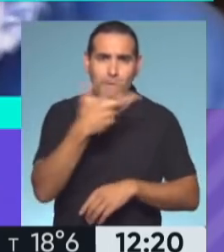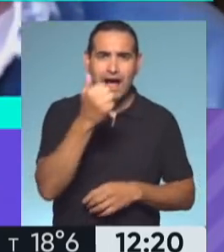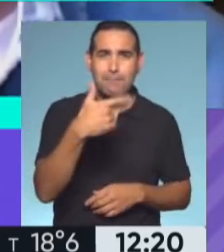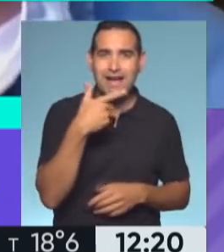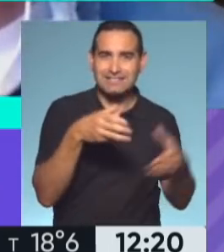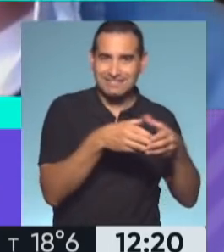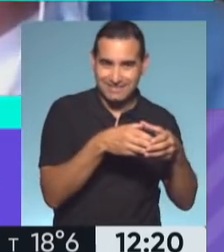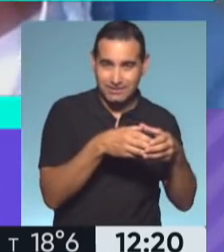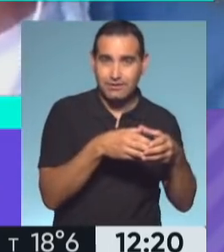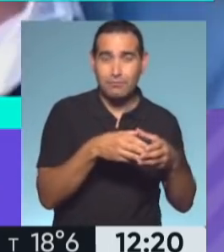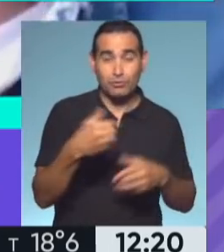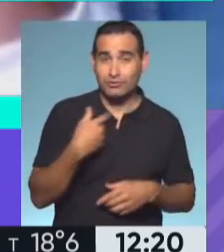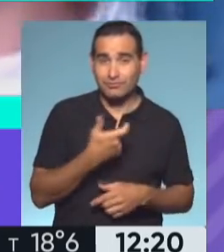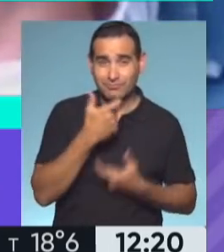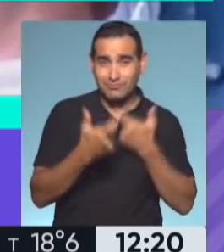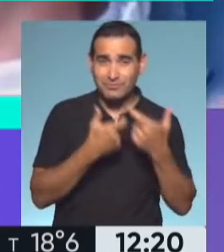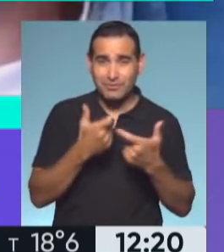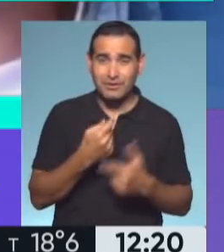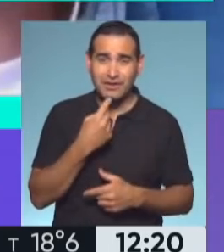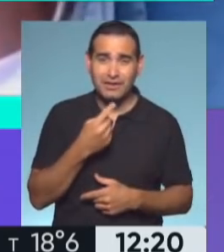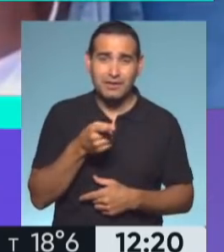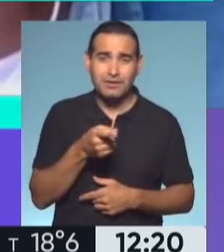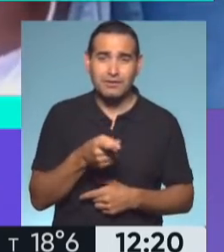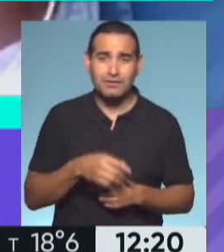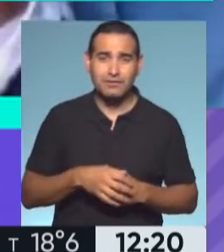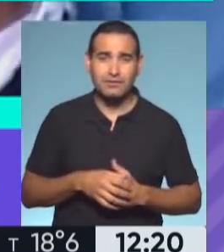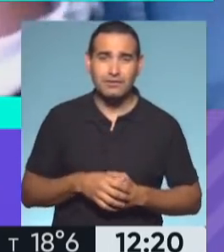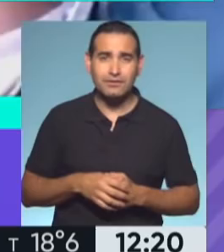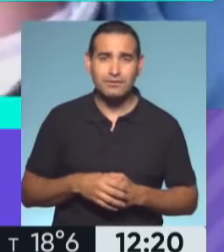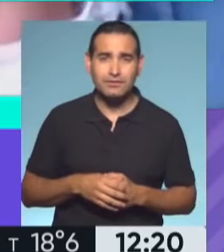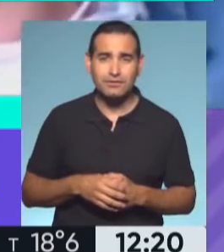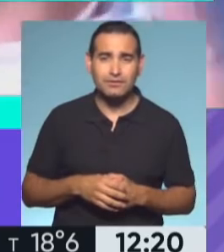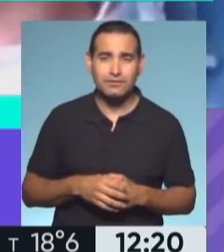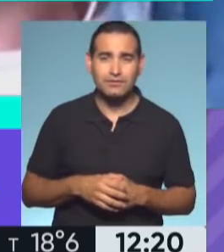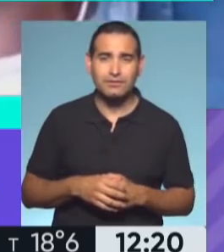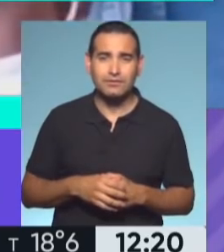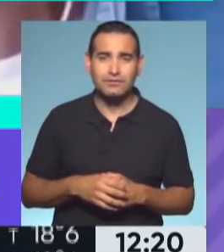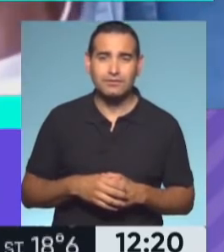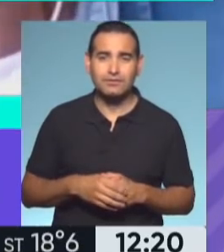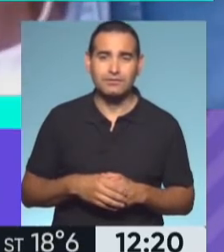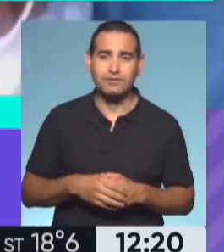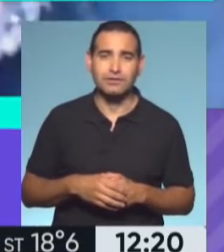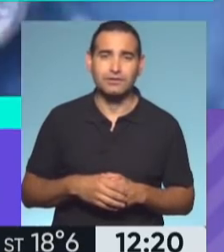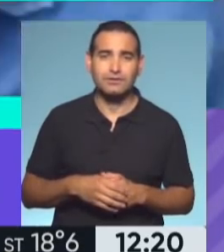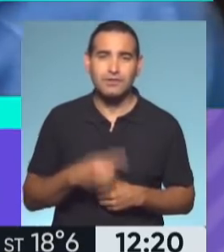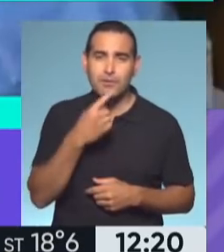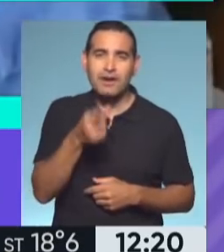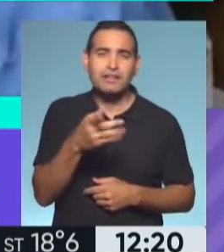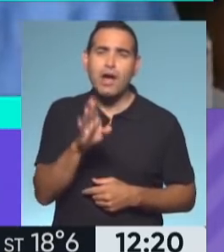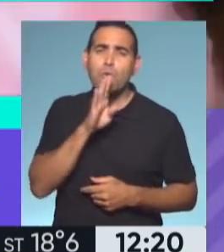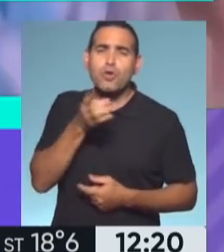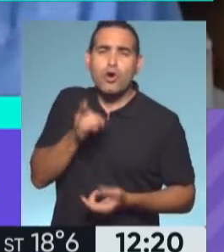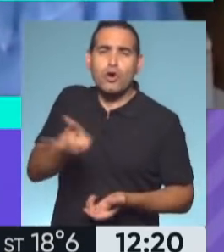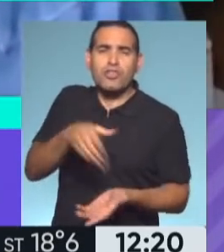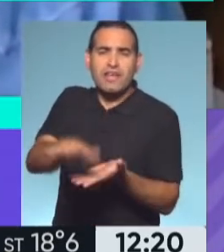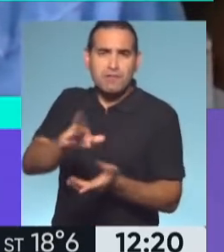que más me causó mucha risa es hablar de eso como si fuera antisemitismo. Es decir, es una banalización total del antisemitismo. ¿Cómo va a ser antisemitismo eso?